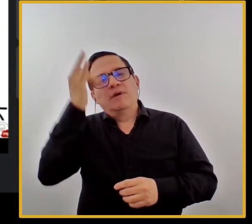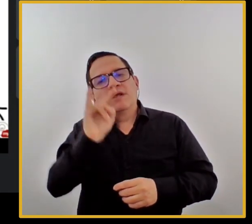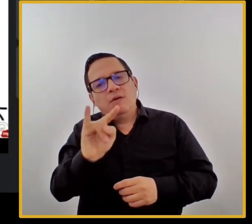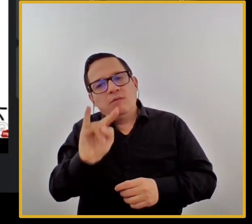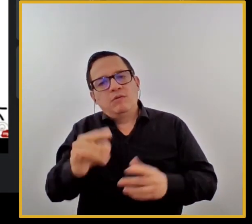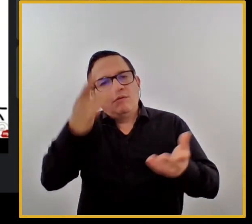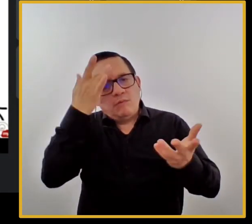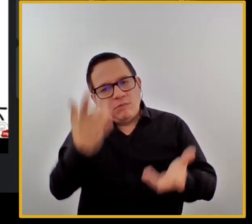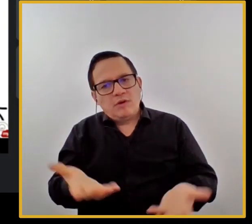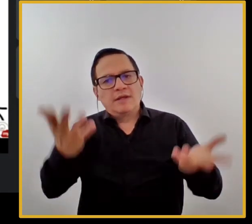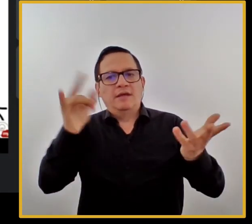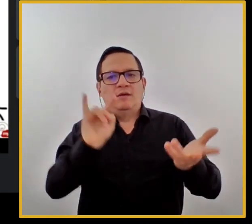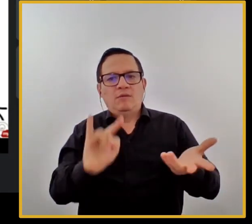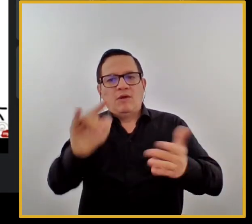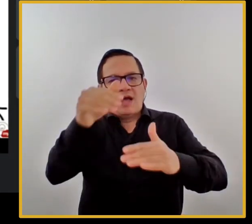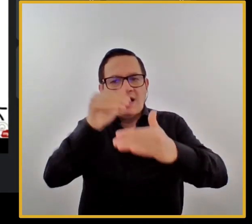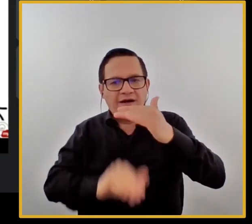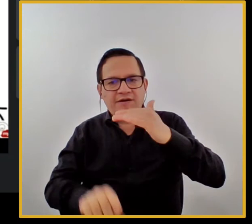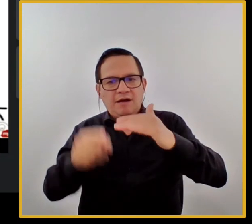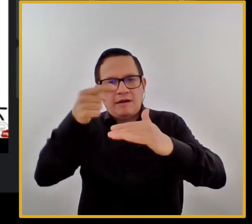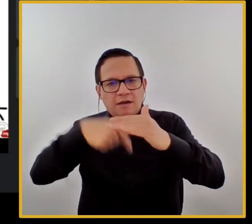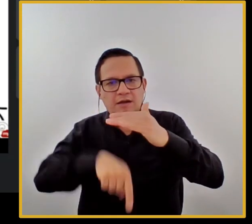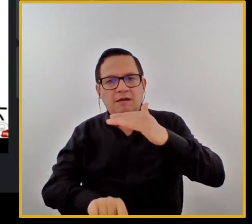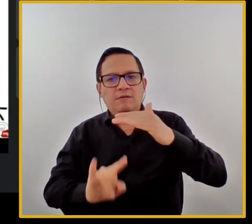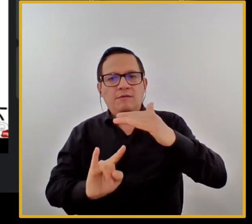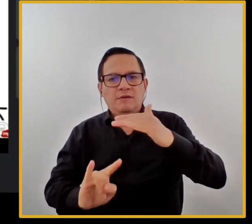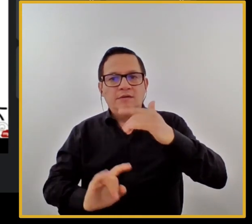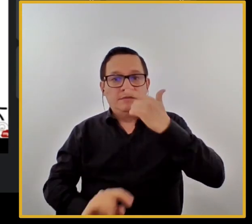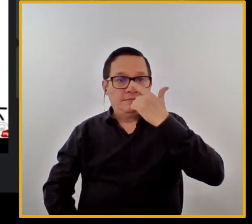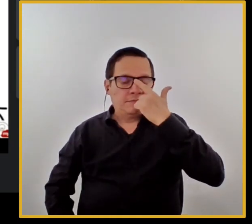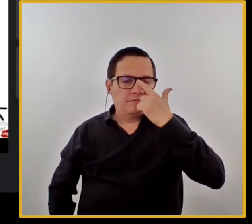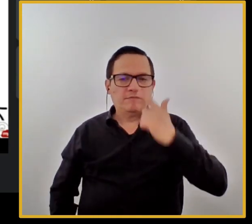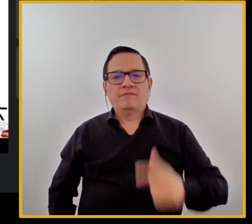Pero profe, ¿por qué te queda la u abajo?